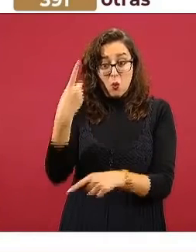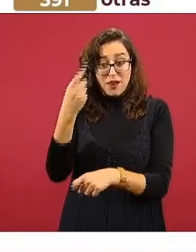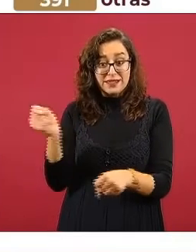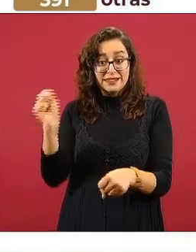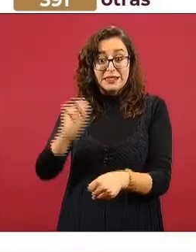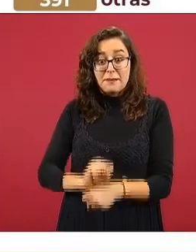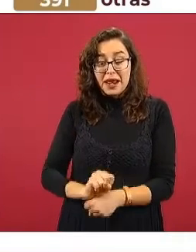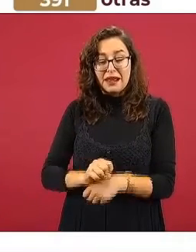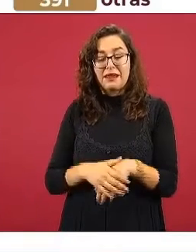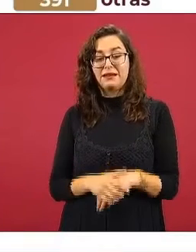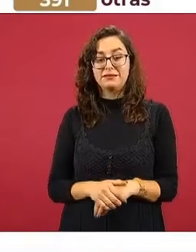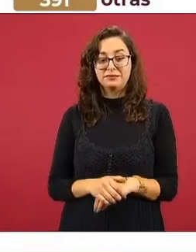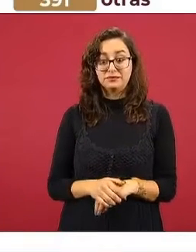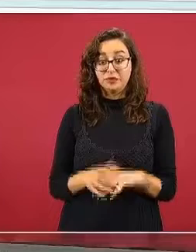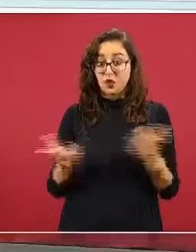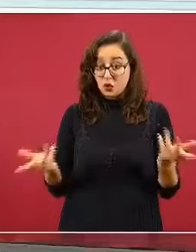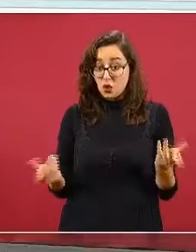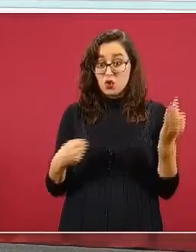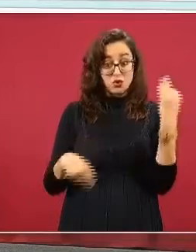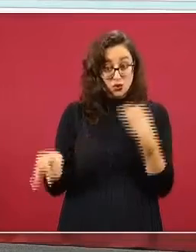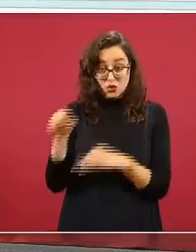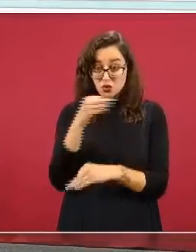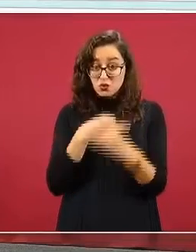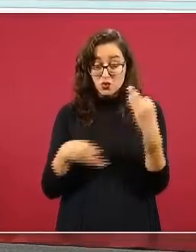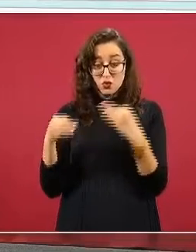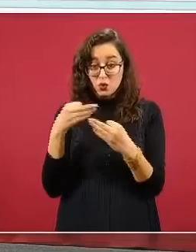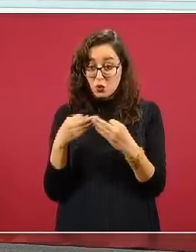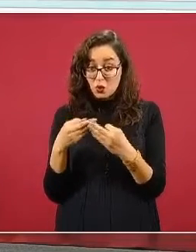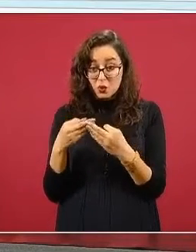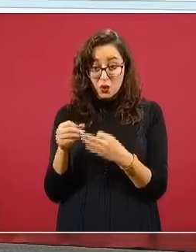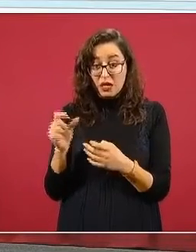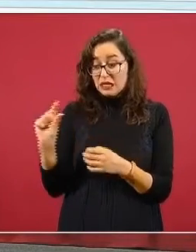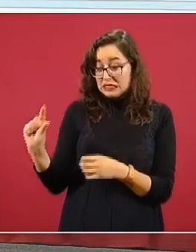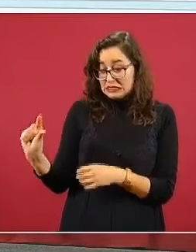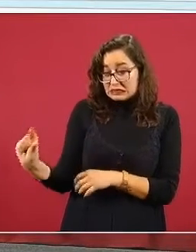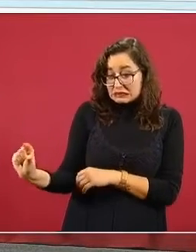48. Ni siquiera todas ellas, ni siquiera ese grupo pequeño de